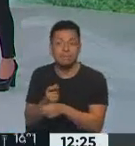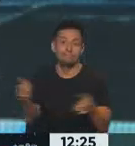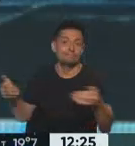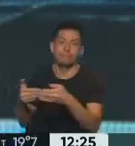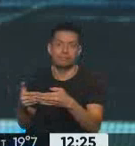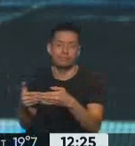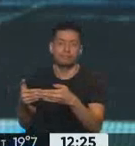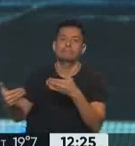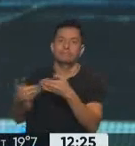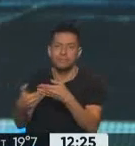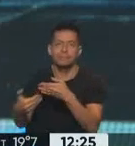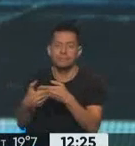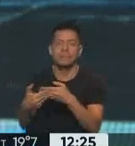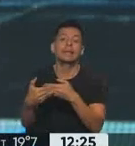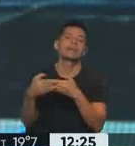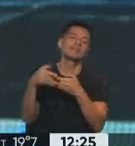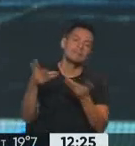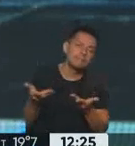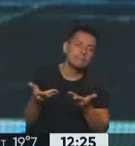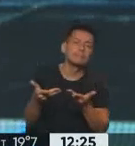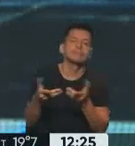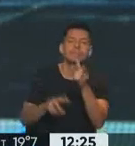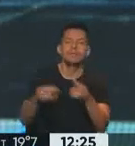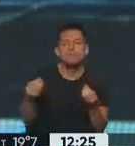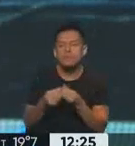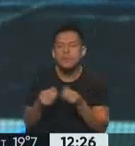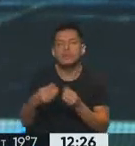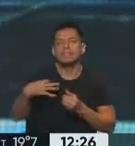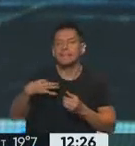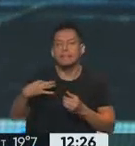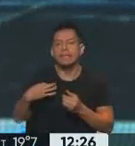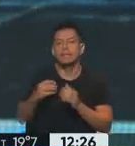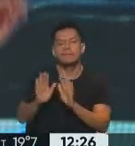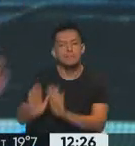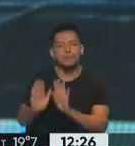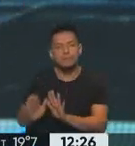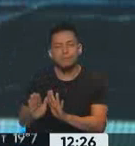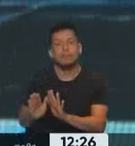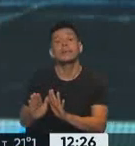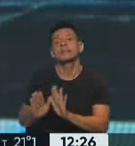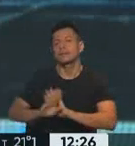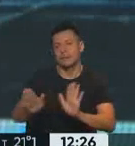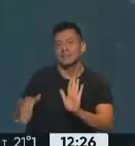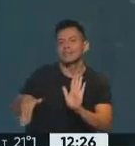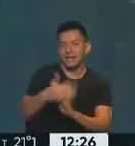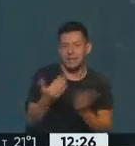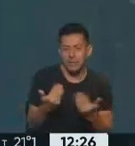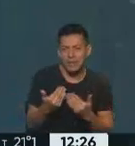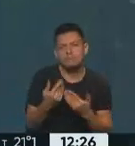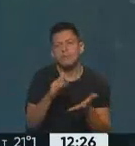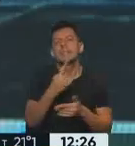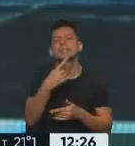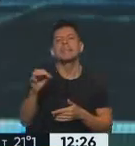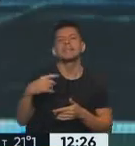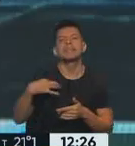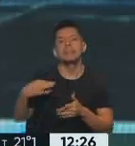aproximadamente hay ahí bueno centenares de personas de civiles no pudieron salir alrededor de 100 civiles lo confirmó él